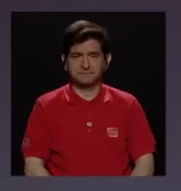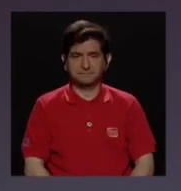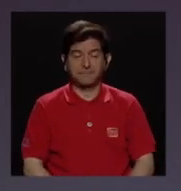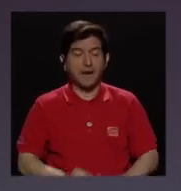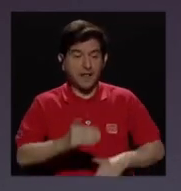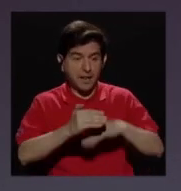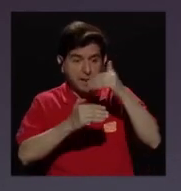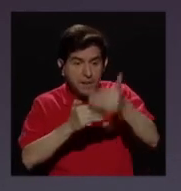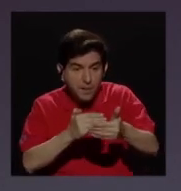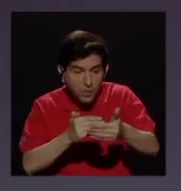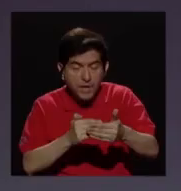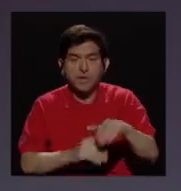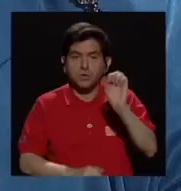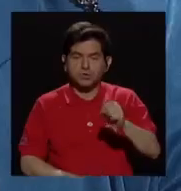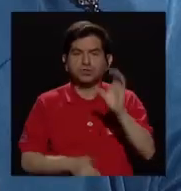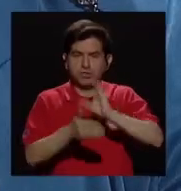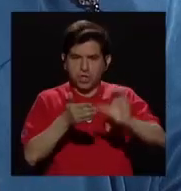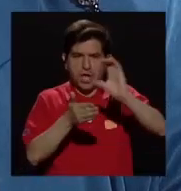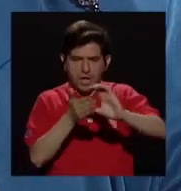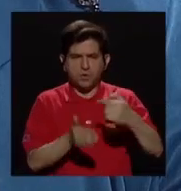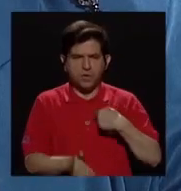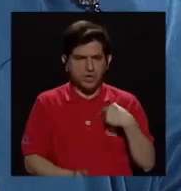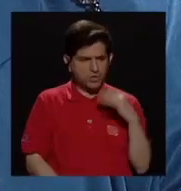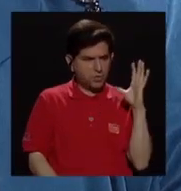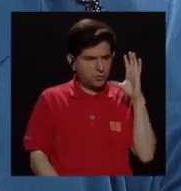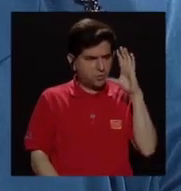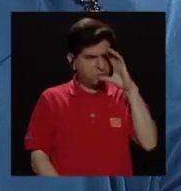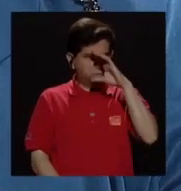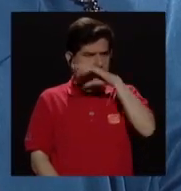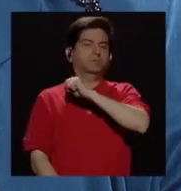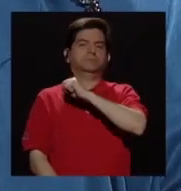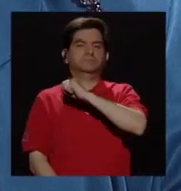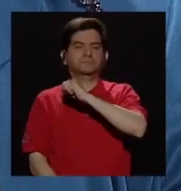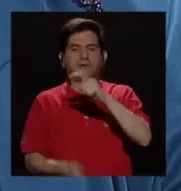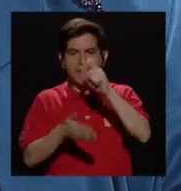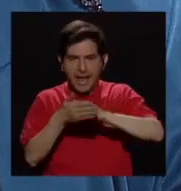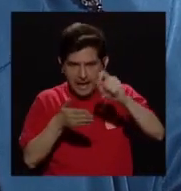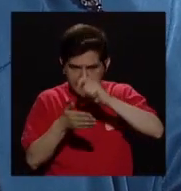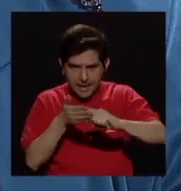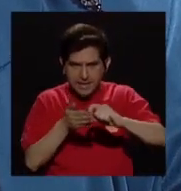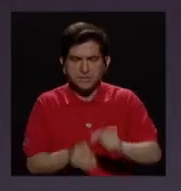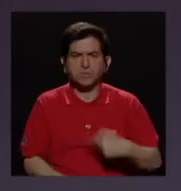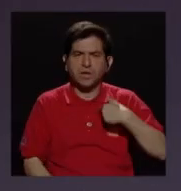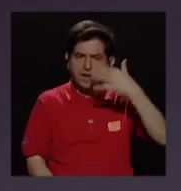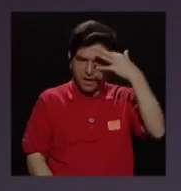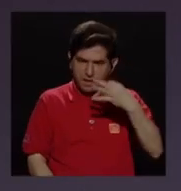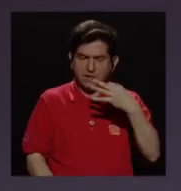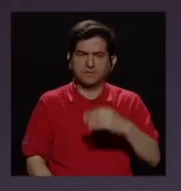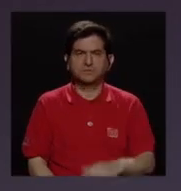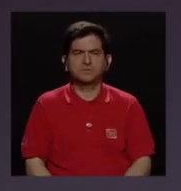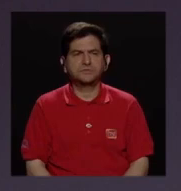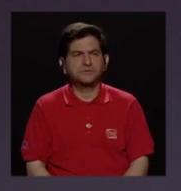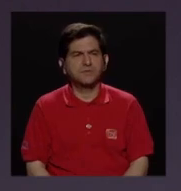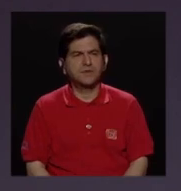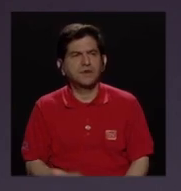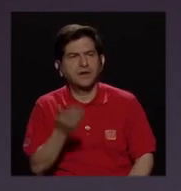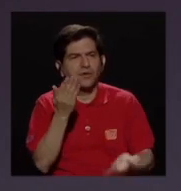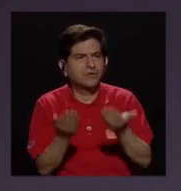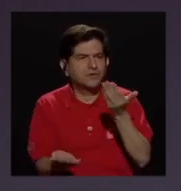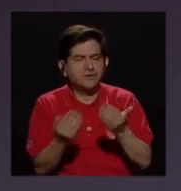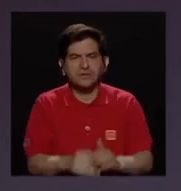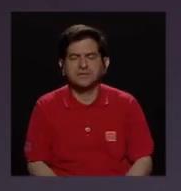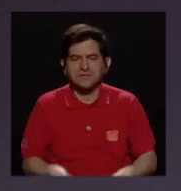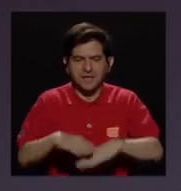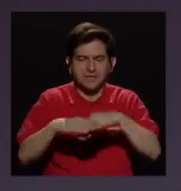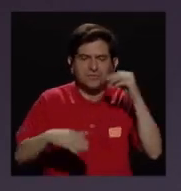Ya luego fue más adelante en el colegio que empecé a descubrir todas estas cosas. En la escuela sí, creo que veía muy fuera de